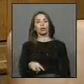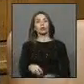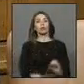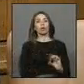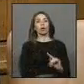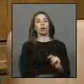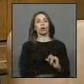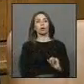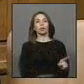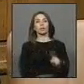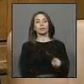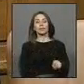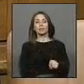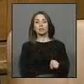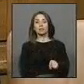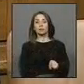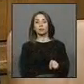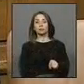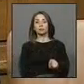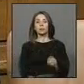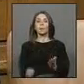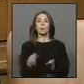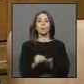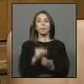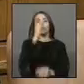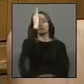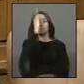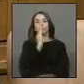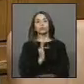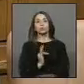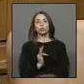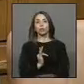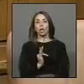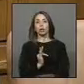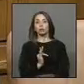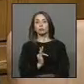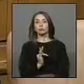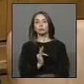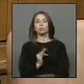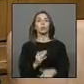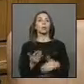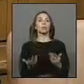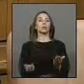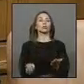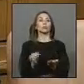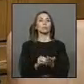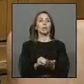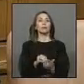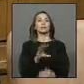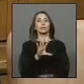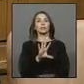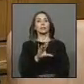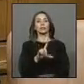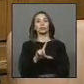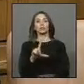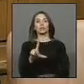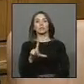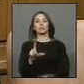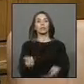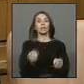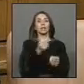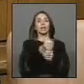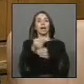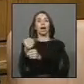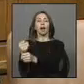Miguel Ortiz, un aumento de los funcionarios y por eso se aumenta la dotación a 577 cargos,